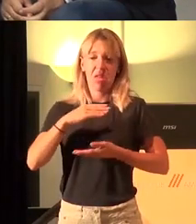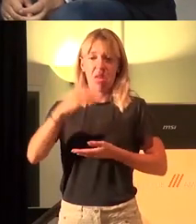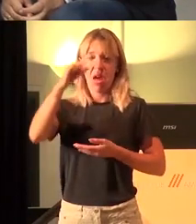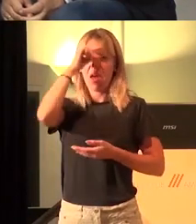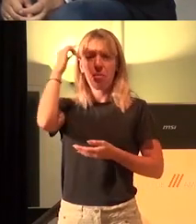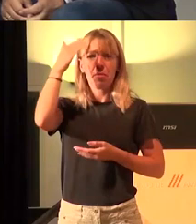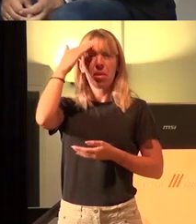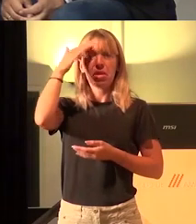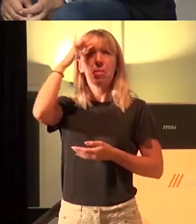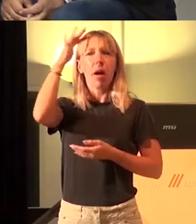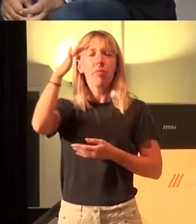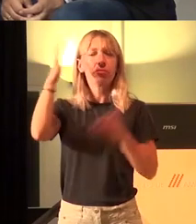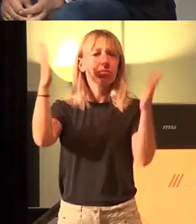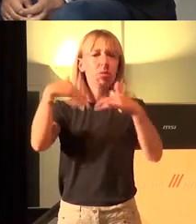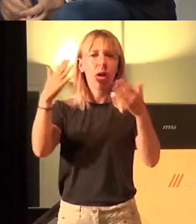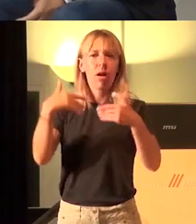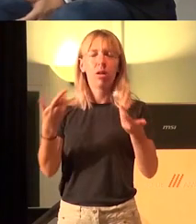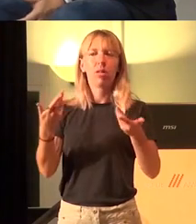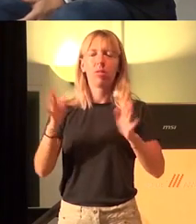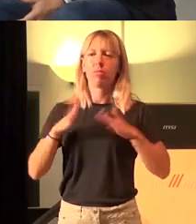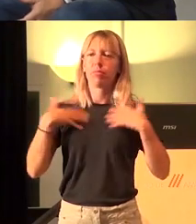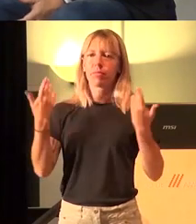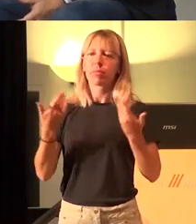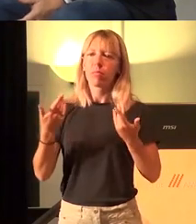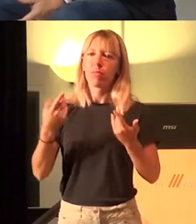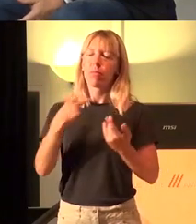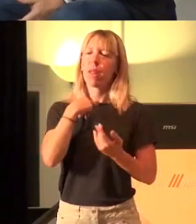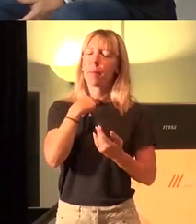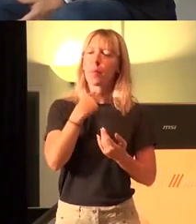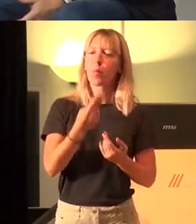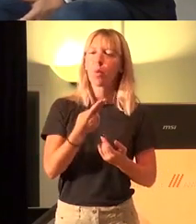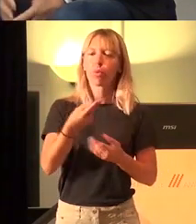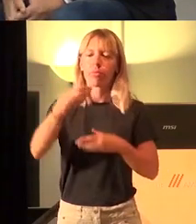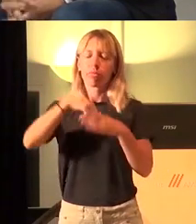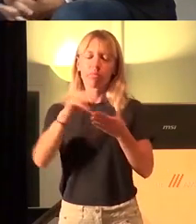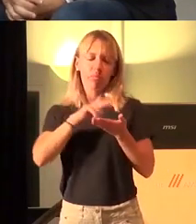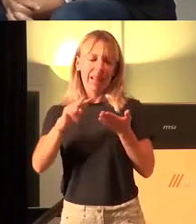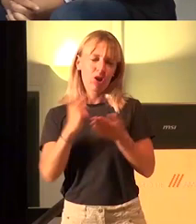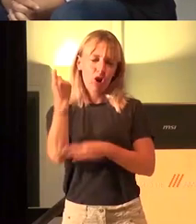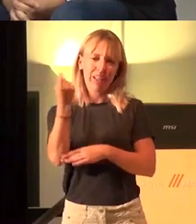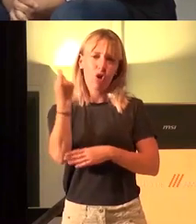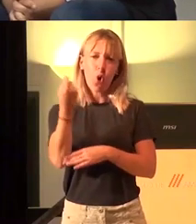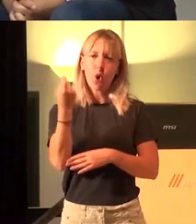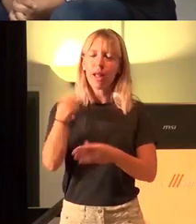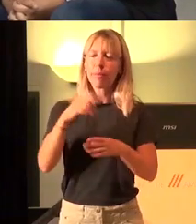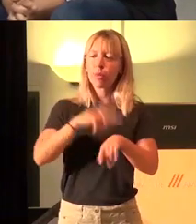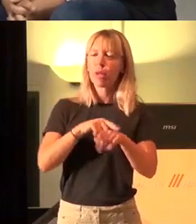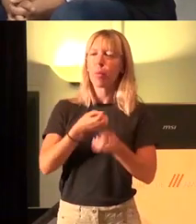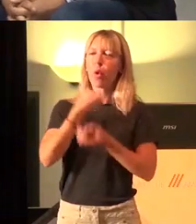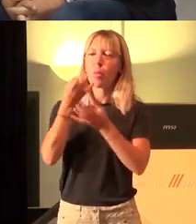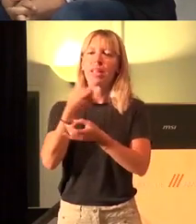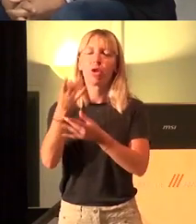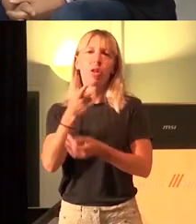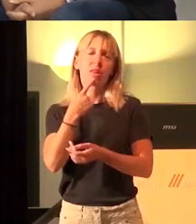mente, en su imaginario, y de repente tengas a 12 internos leyéndose el Quijote a la vez y comentándolo